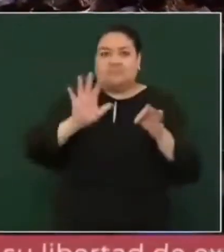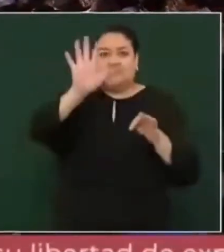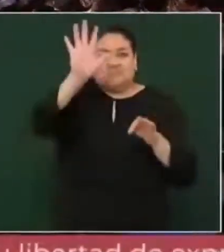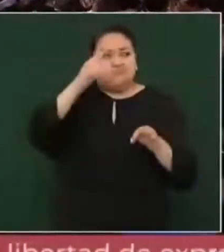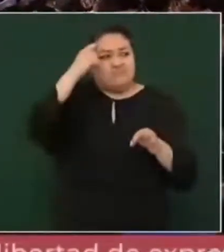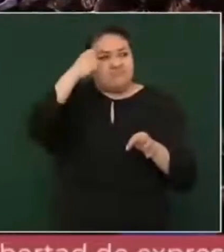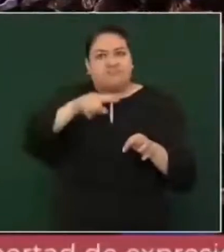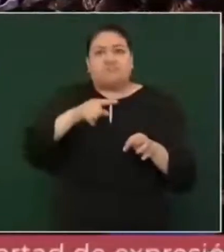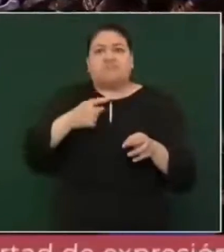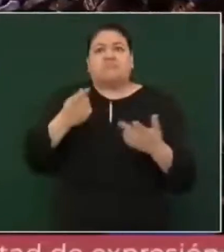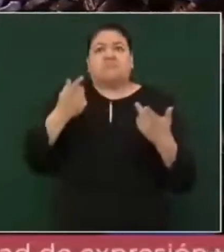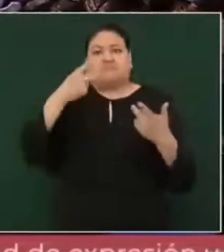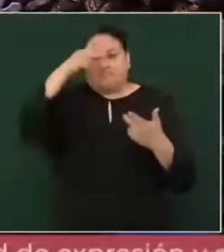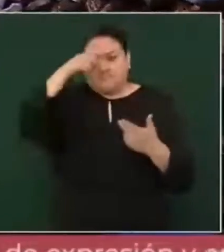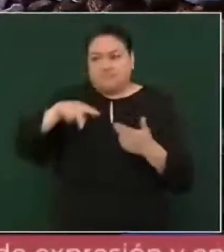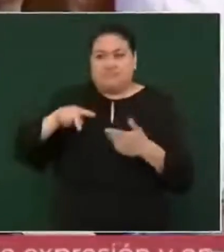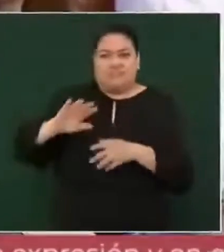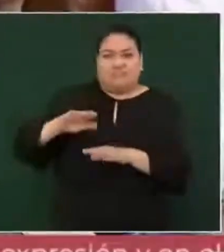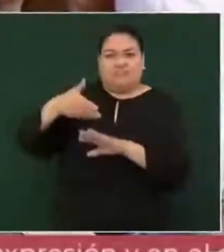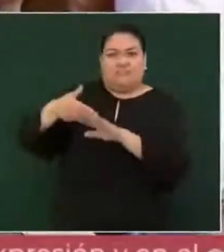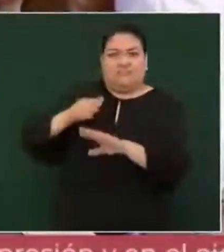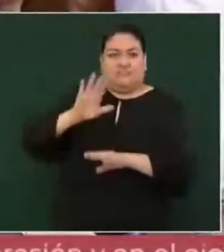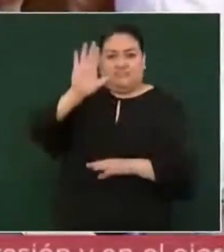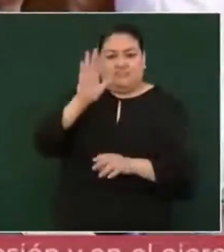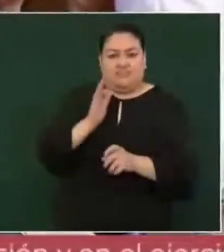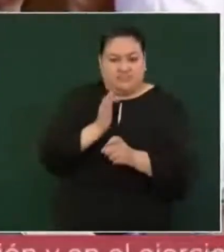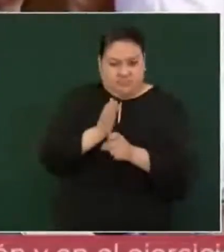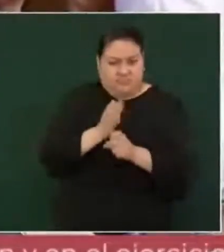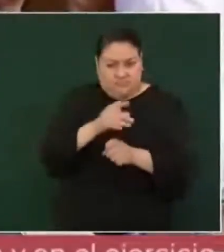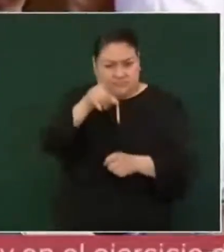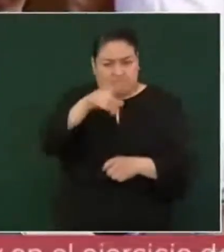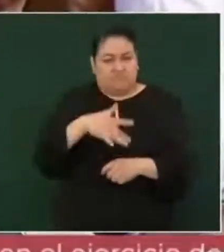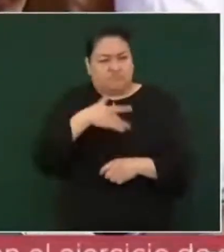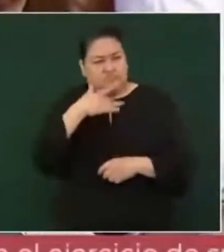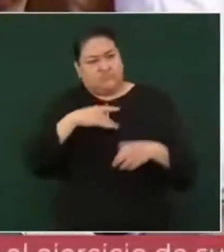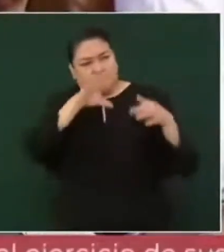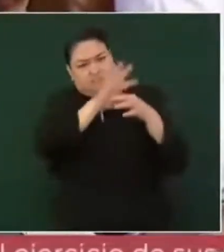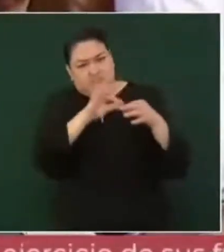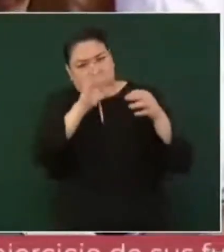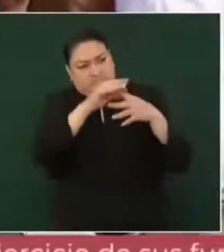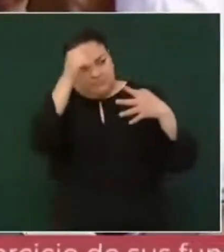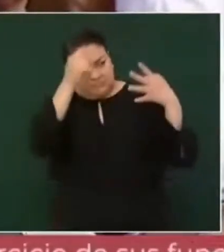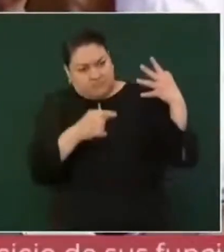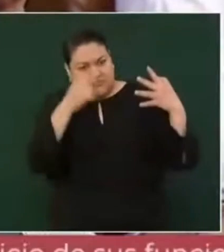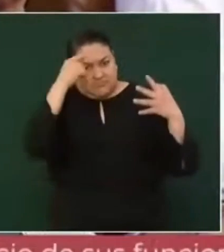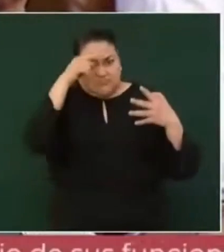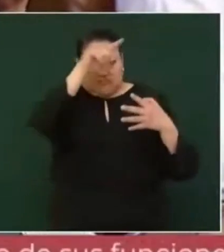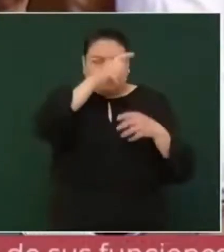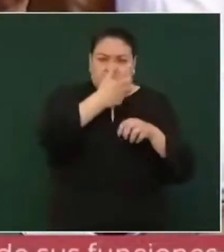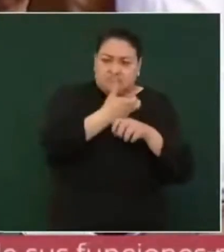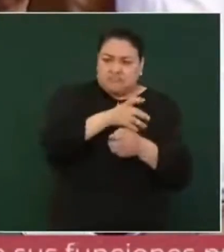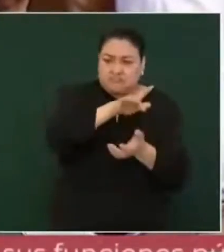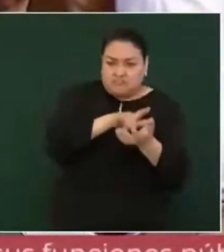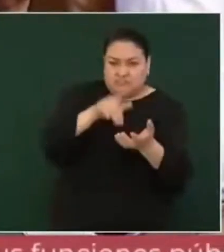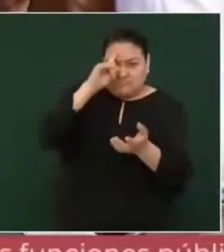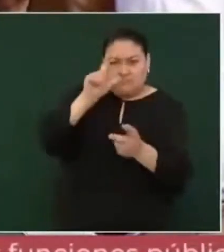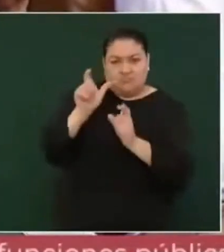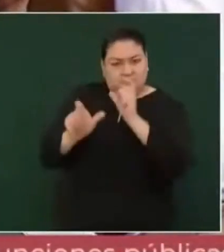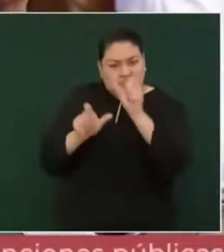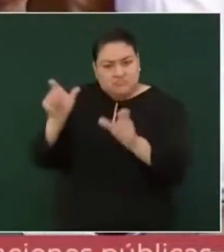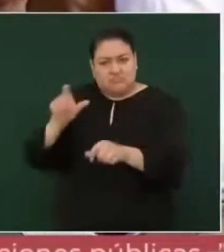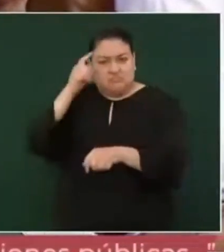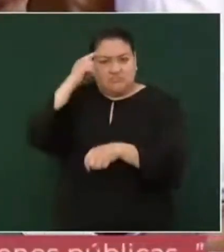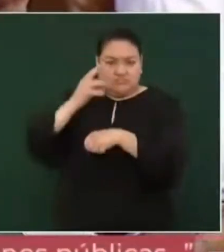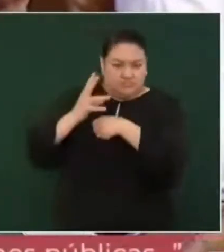una manera de presión para México. Ahorita que usted ha expuesto todo este esfuerzo que se ha venido haciendo